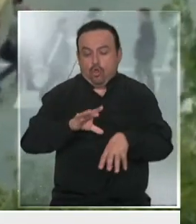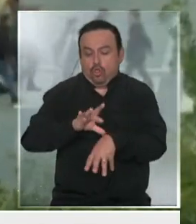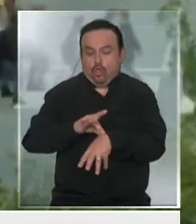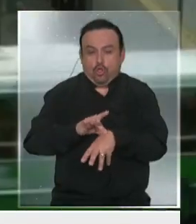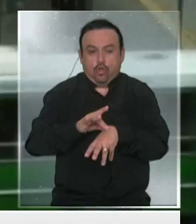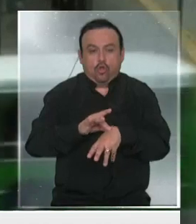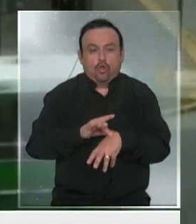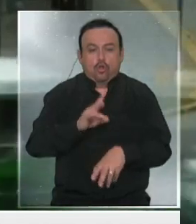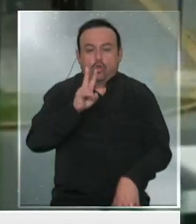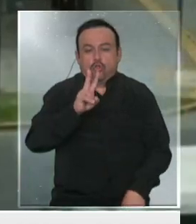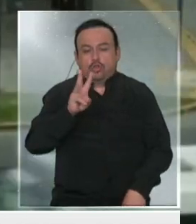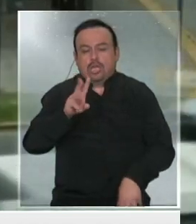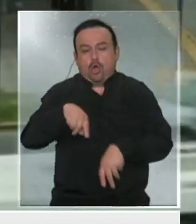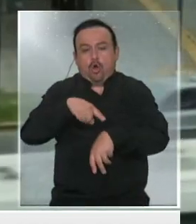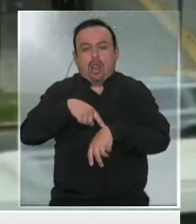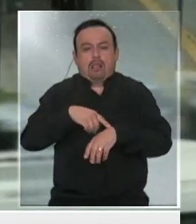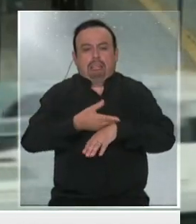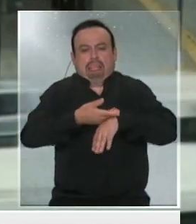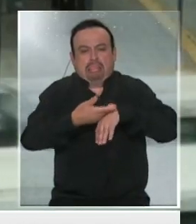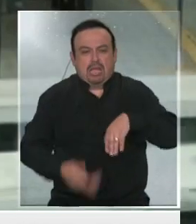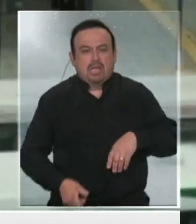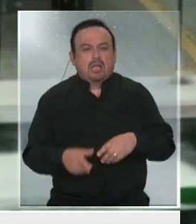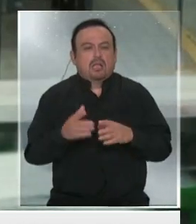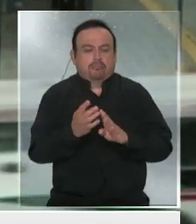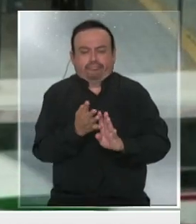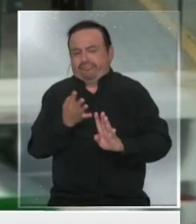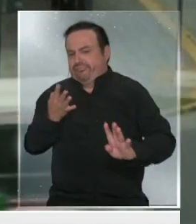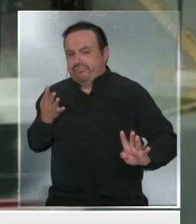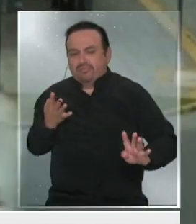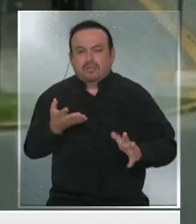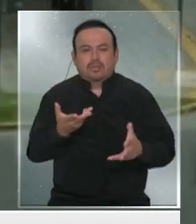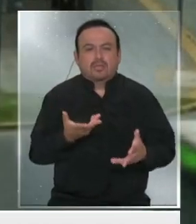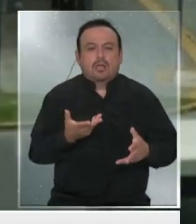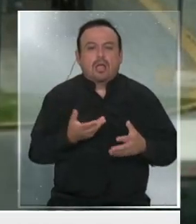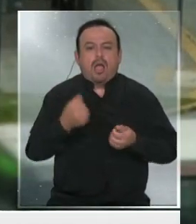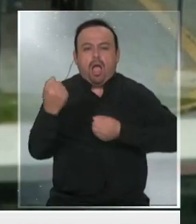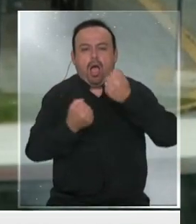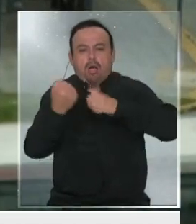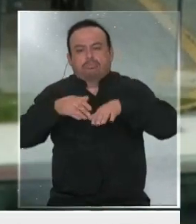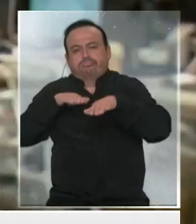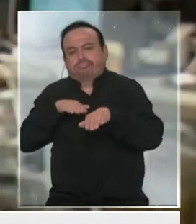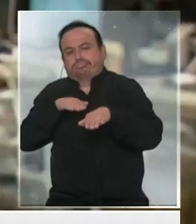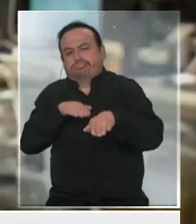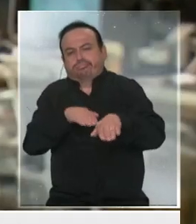llegaron 2-3 horas más tarde debido a esta gran cola larguísima de